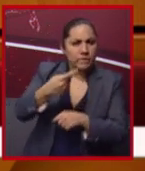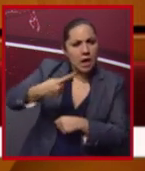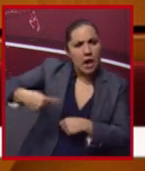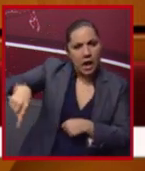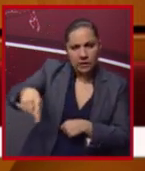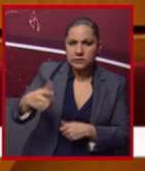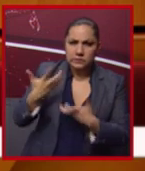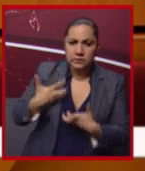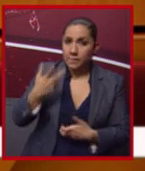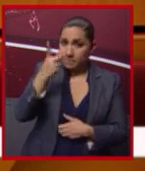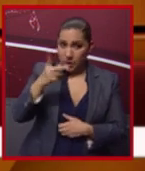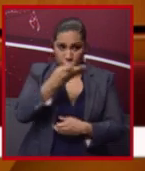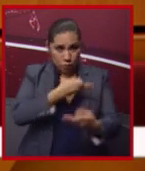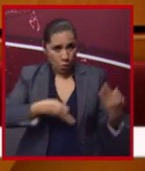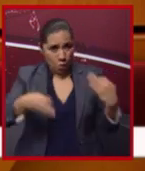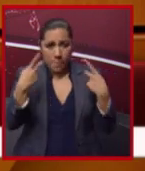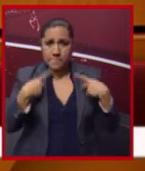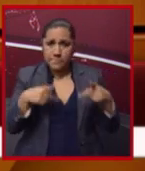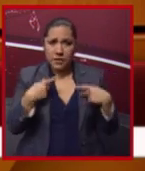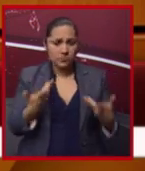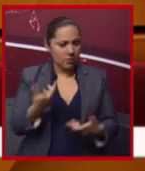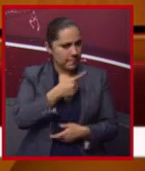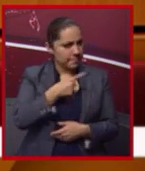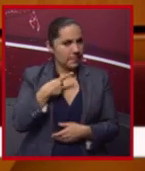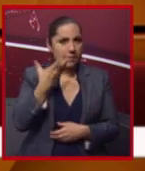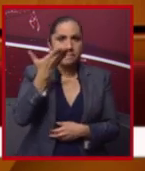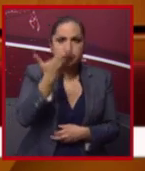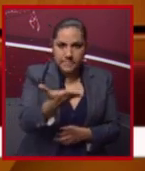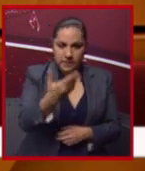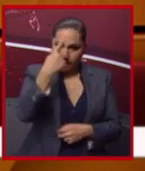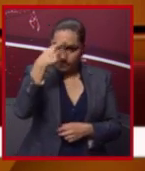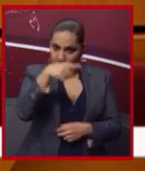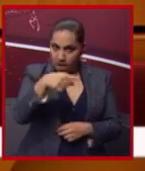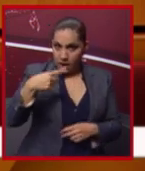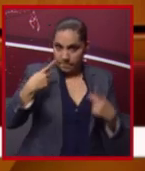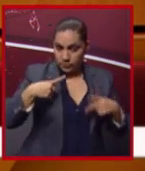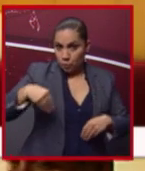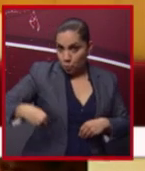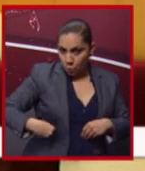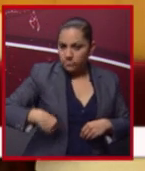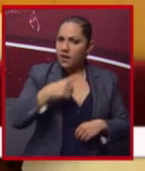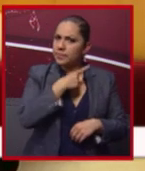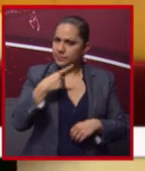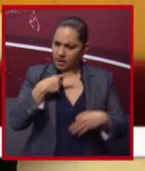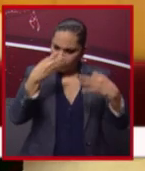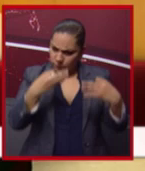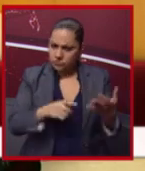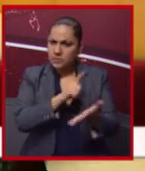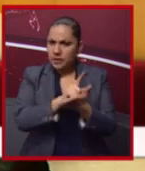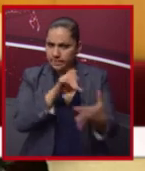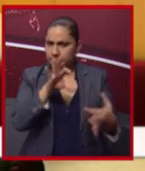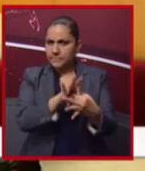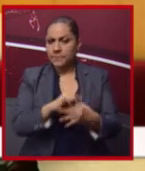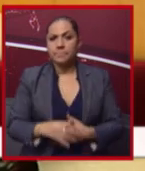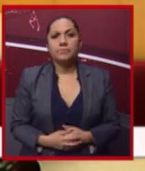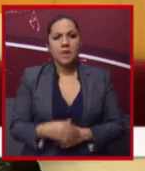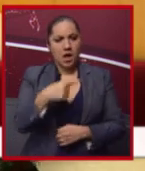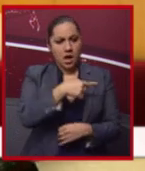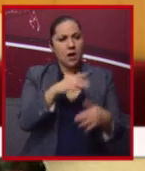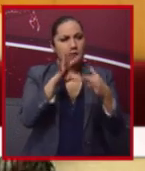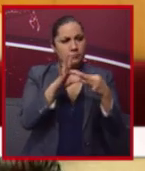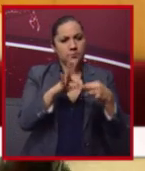exigir dignidad y legalidad en el tratamiento de los culpables. Señaló que la Suprema Corte